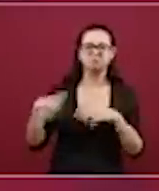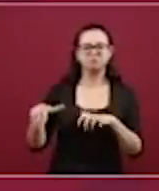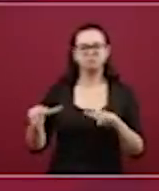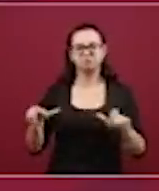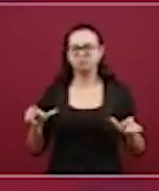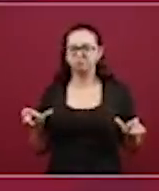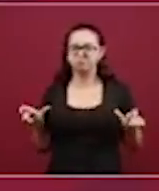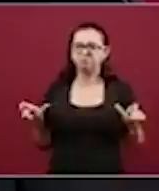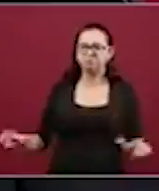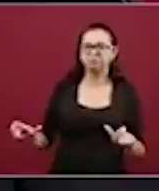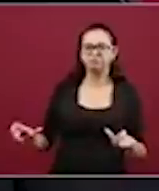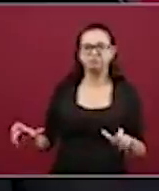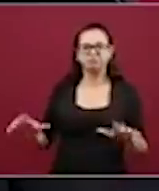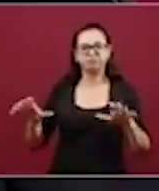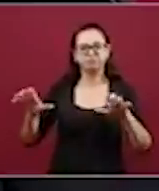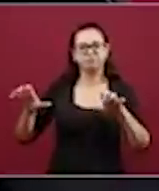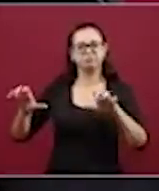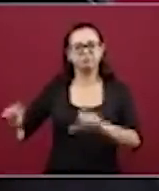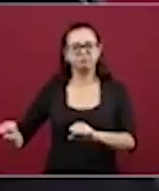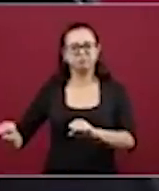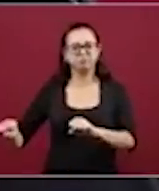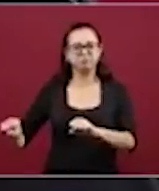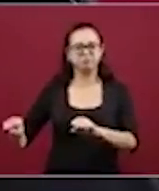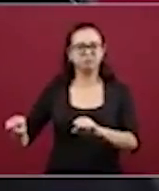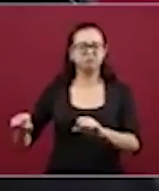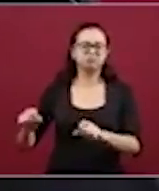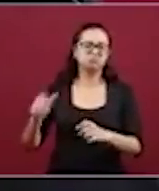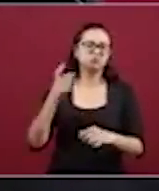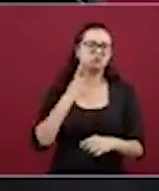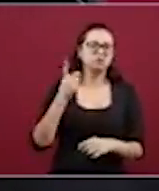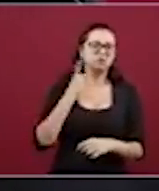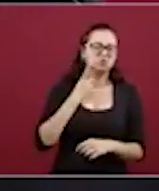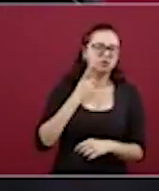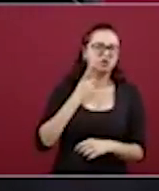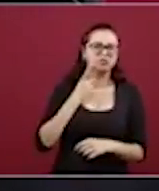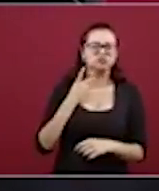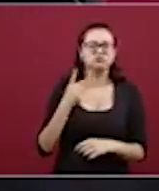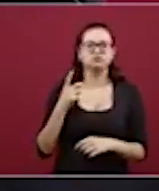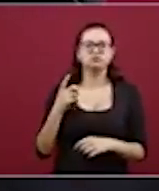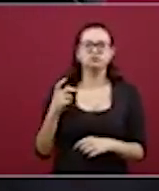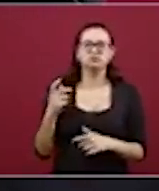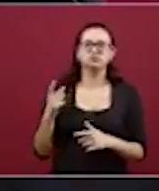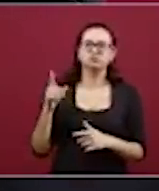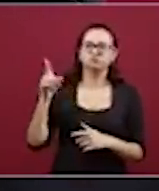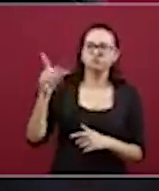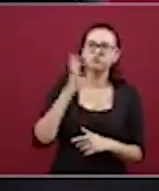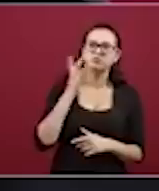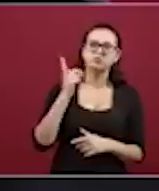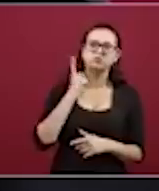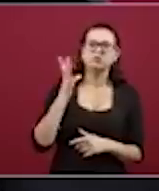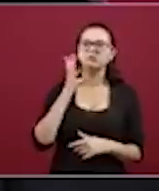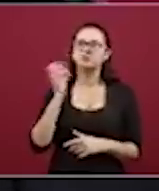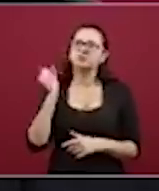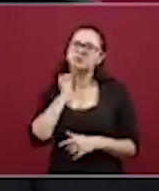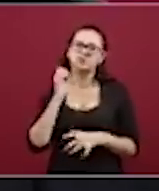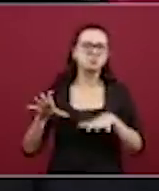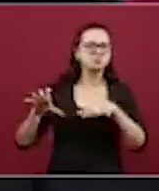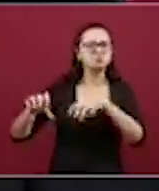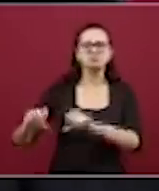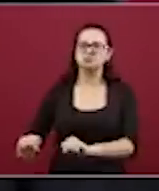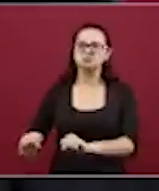impidieron que se sesionara en la Cámara de Diputados y en la Cámara de